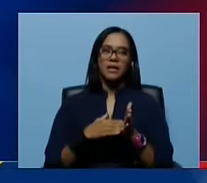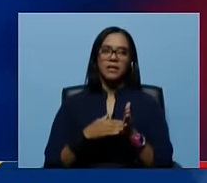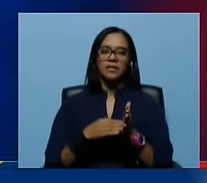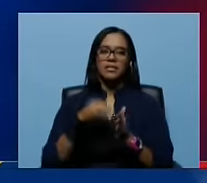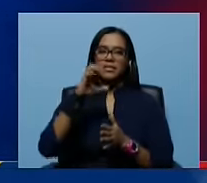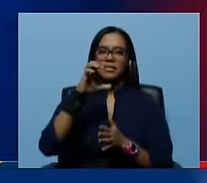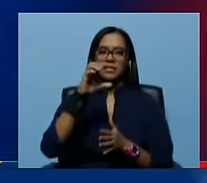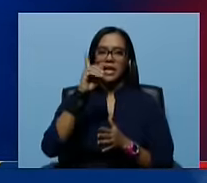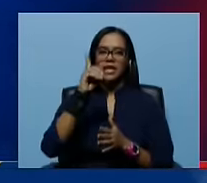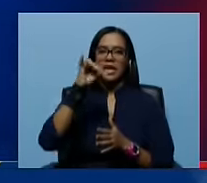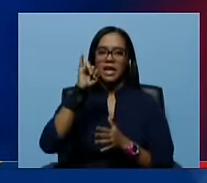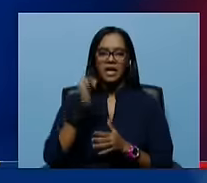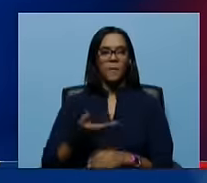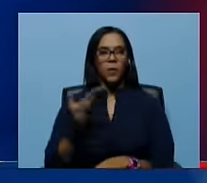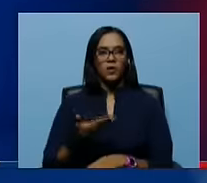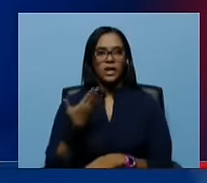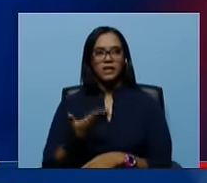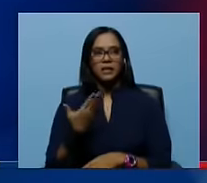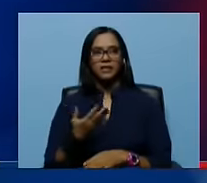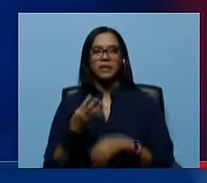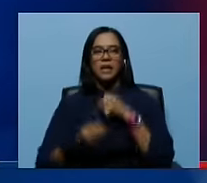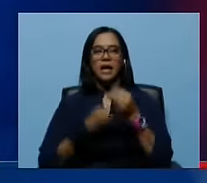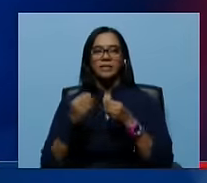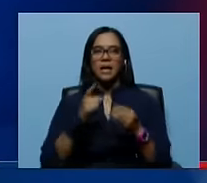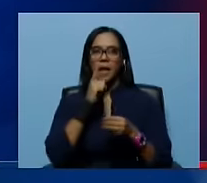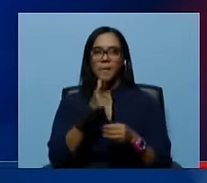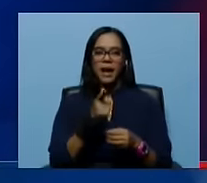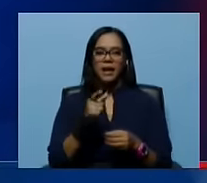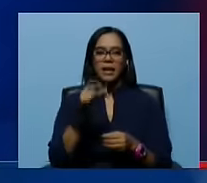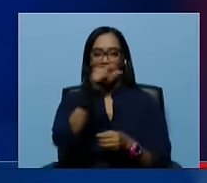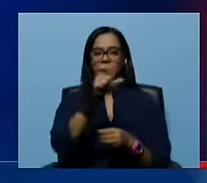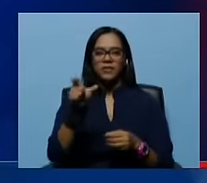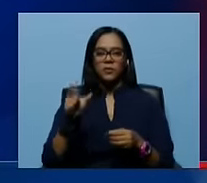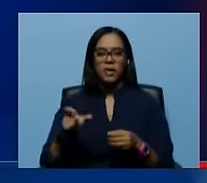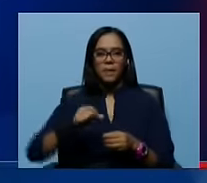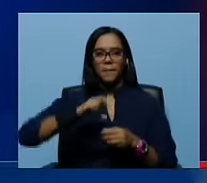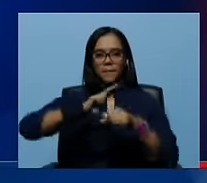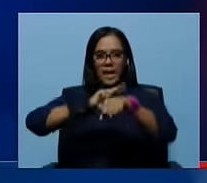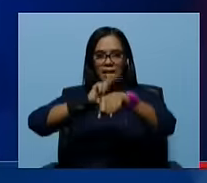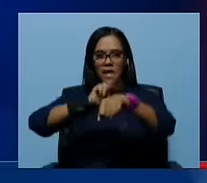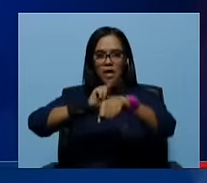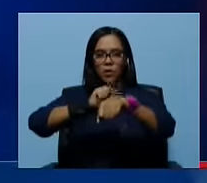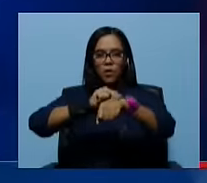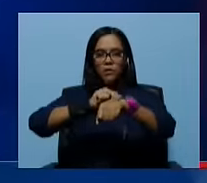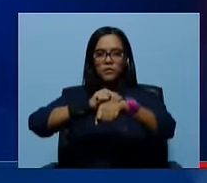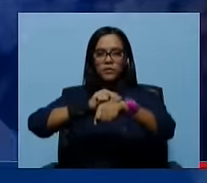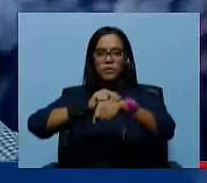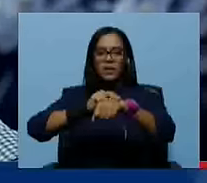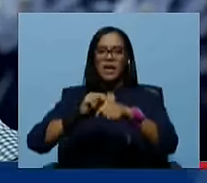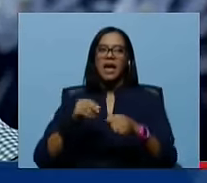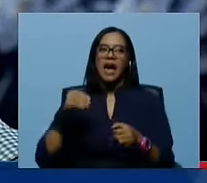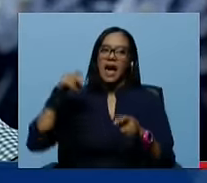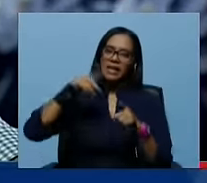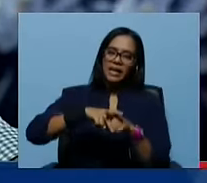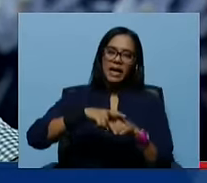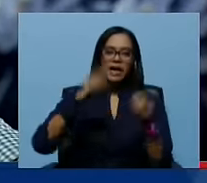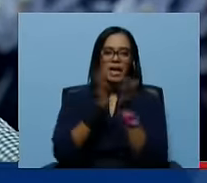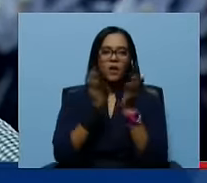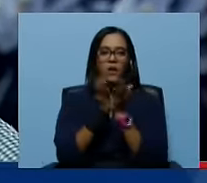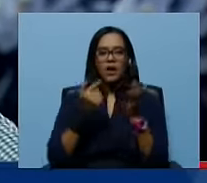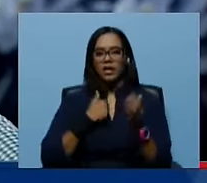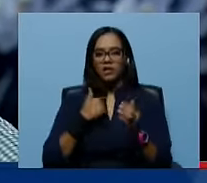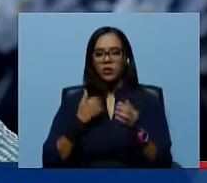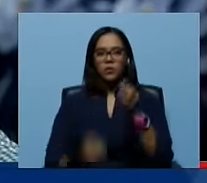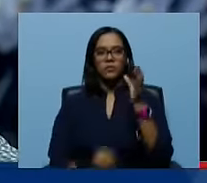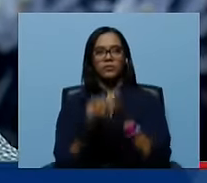CDI simbólicos y hacerle daño al personal médico, atacar escuelas que yo hubiera